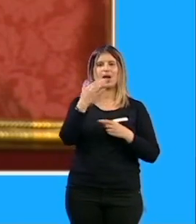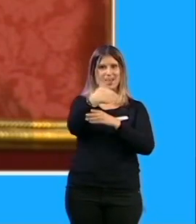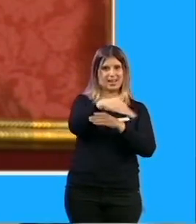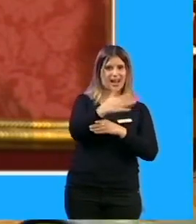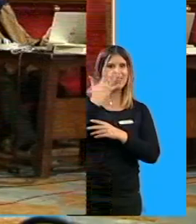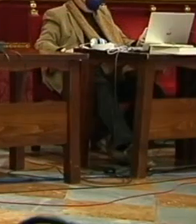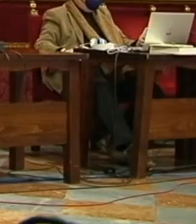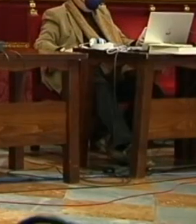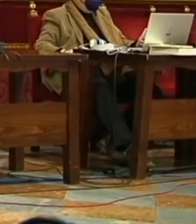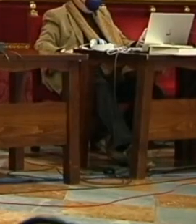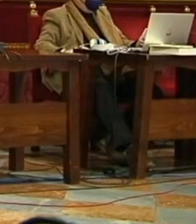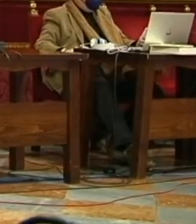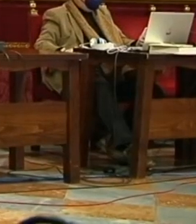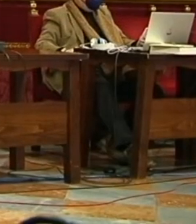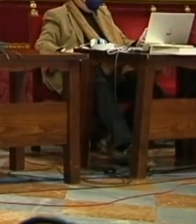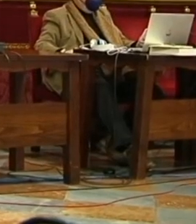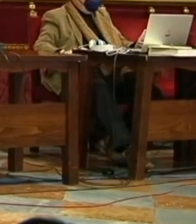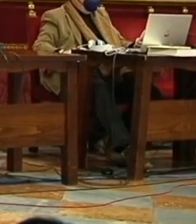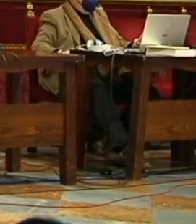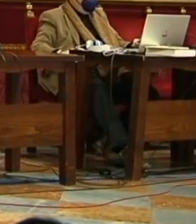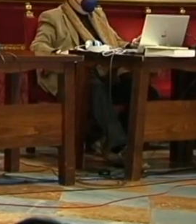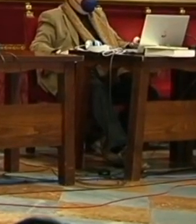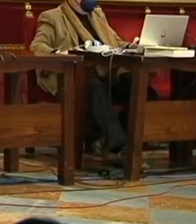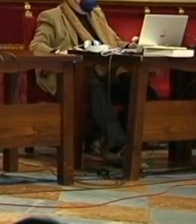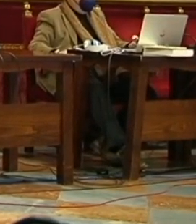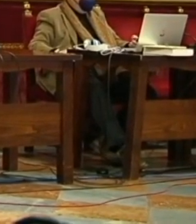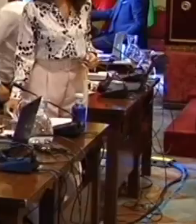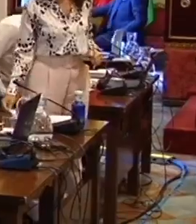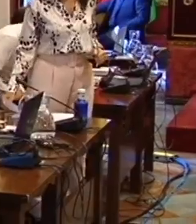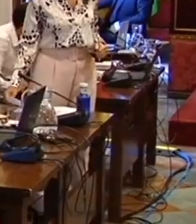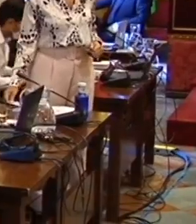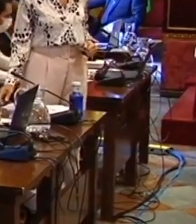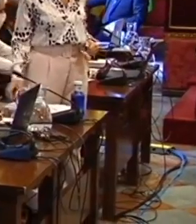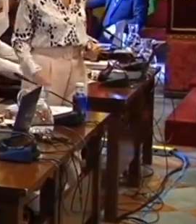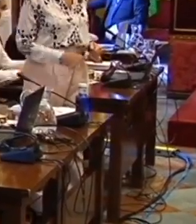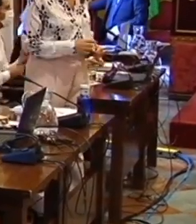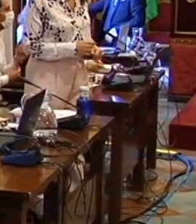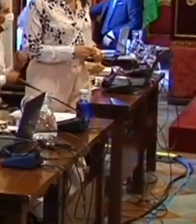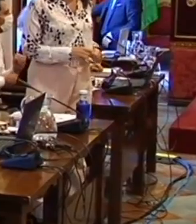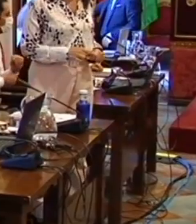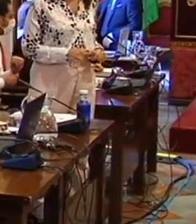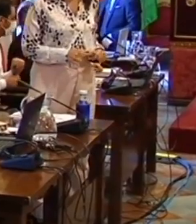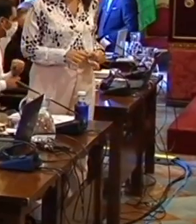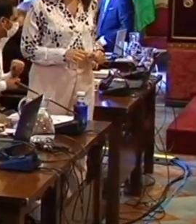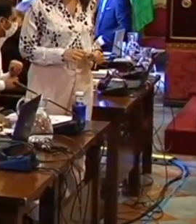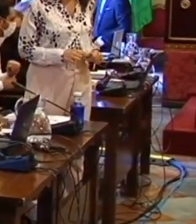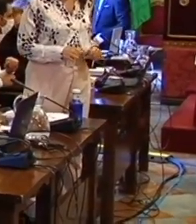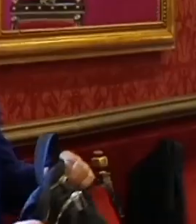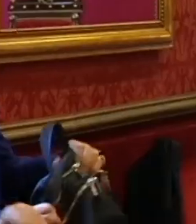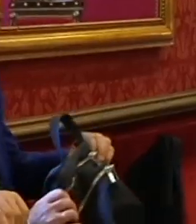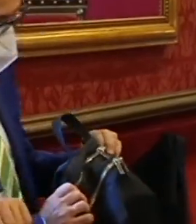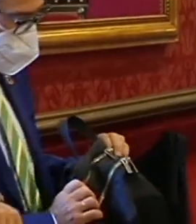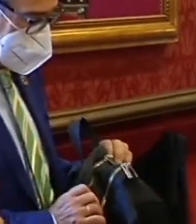calles? En el pleno extraordinario en el que se ha debatido sobre el estado de la ciudad, el Grupo Municipal Socialista ha criticado que el alcalde de Granada, Luis